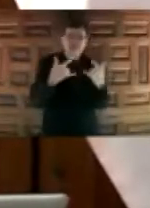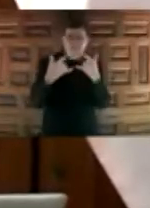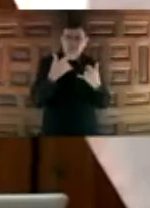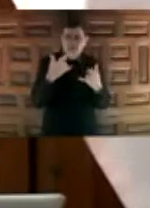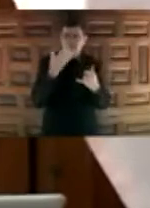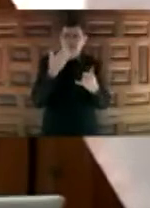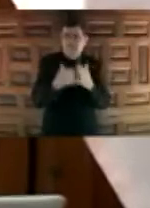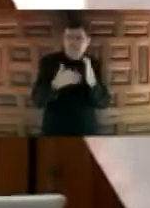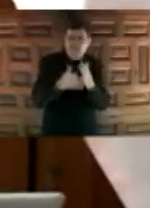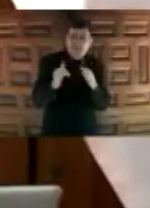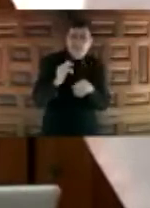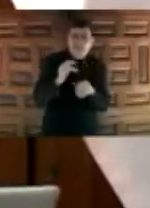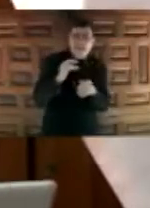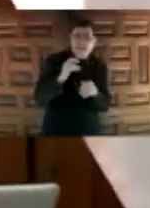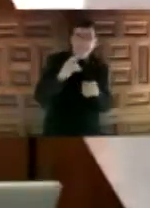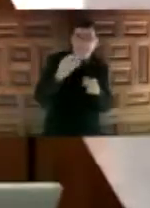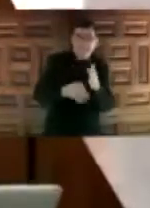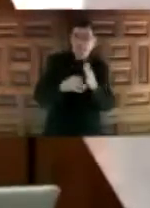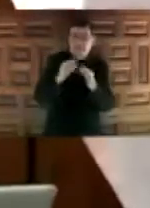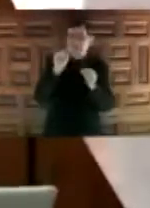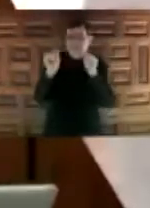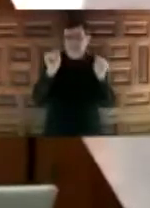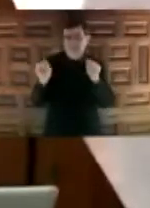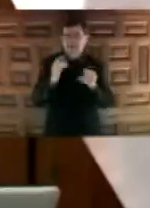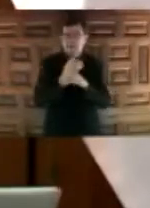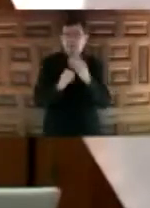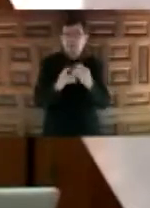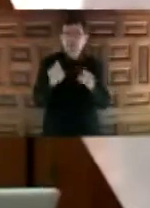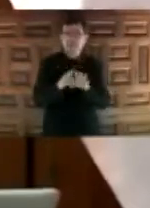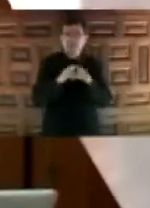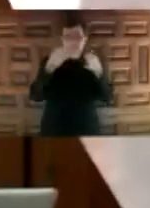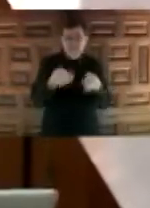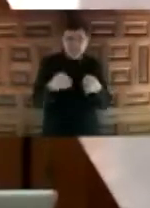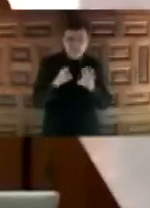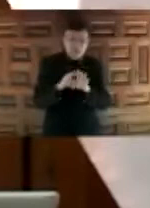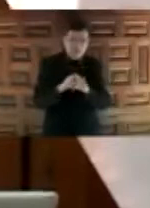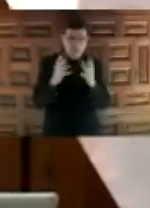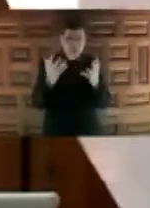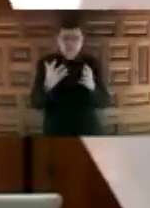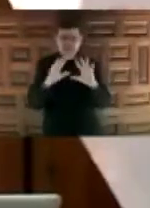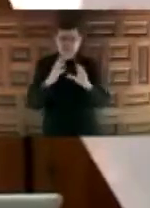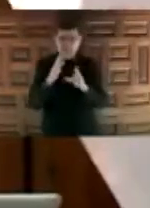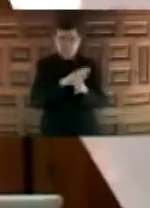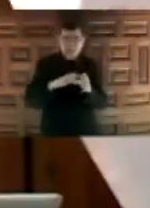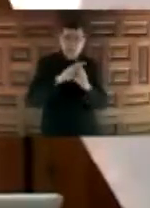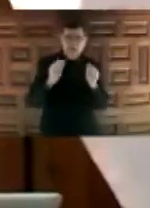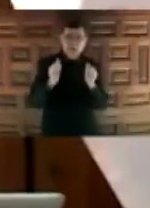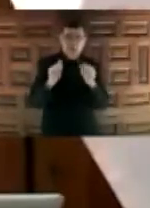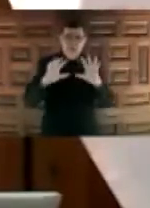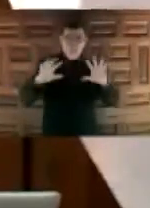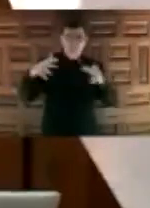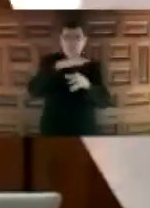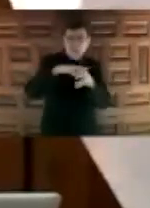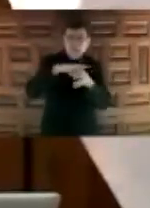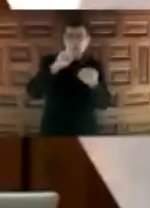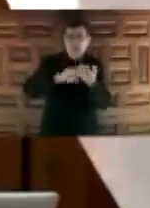Ya lo dijo el doctor Eduardo, en términos de distinguir justamente cómo son los contextos regionales, locales